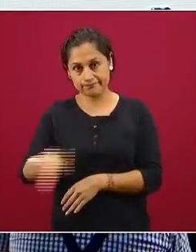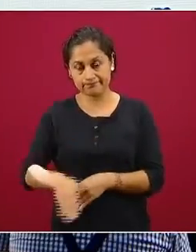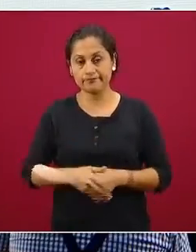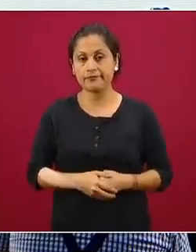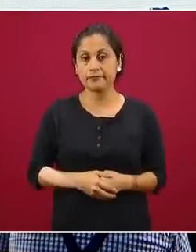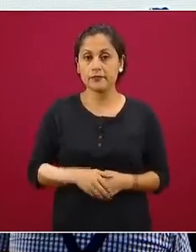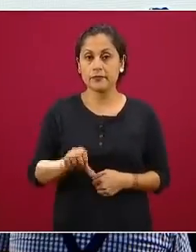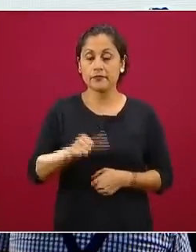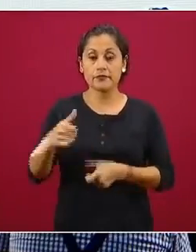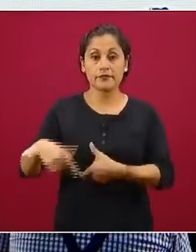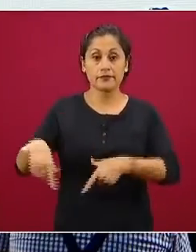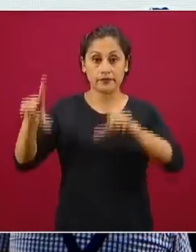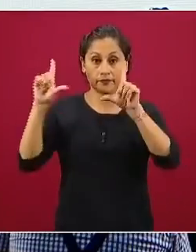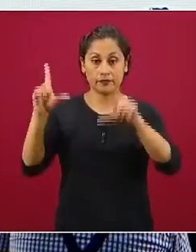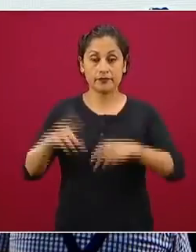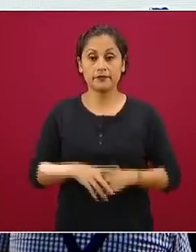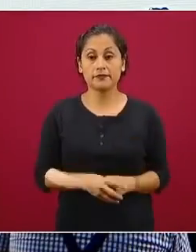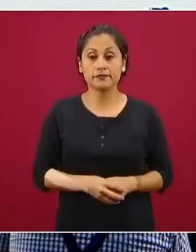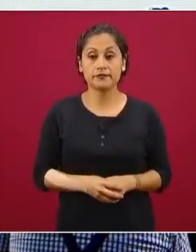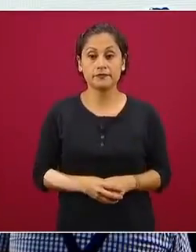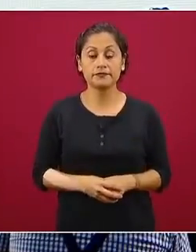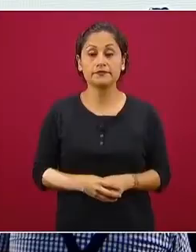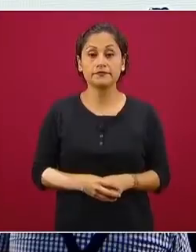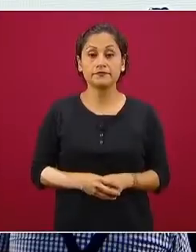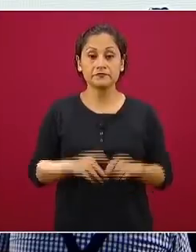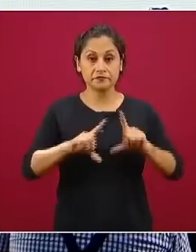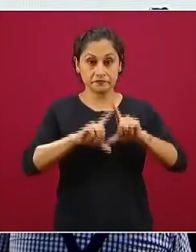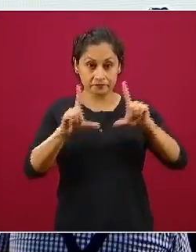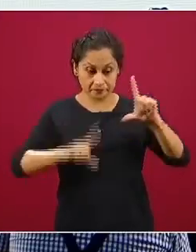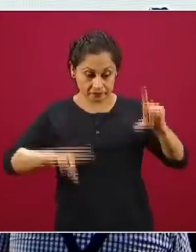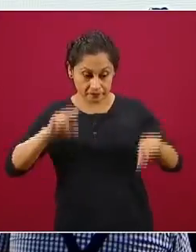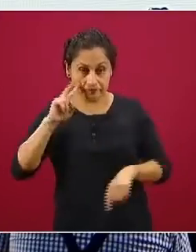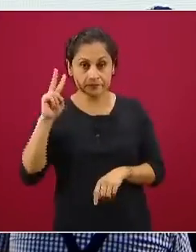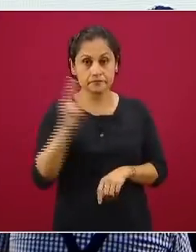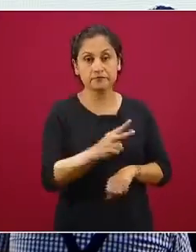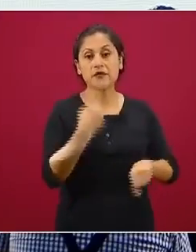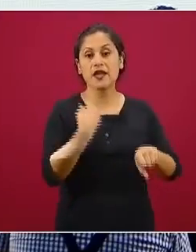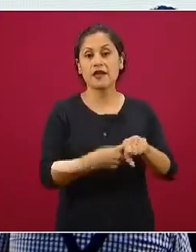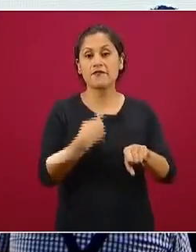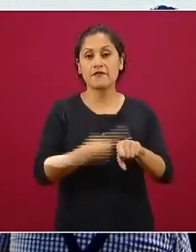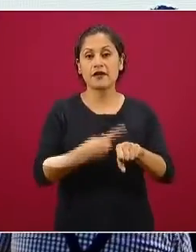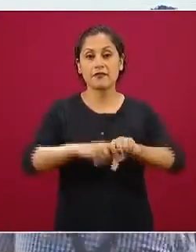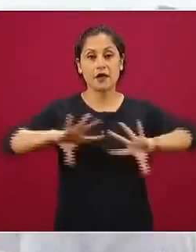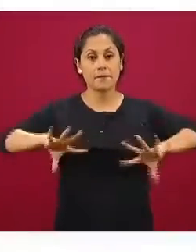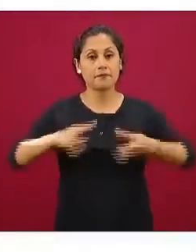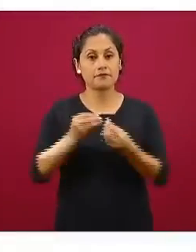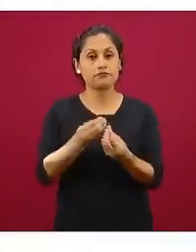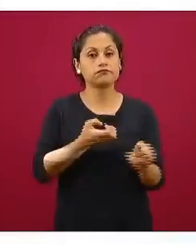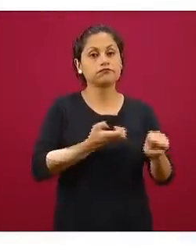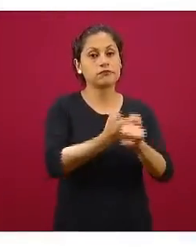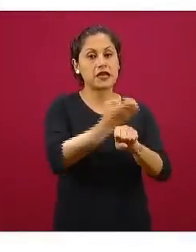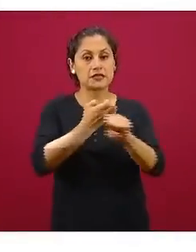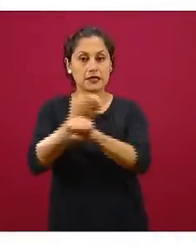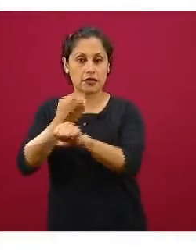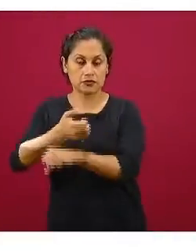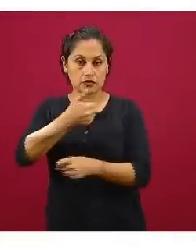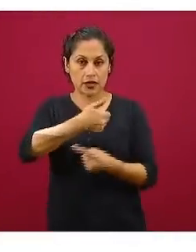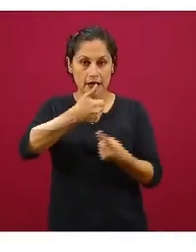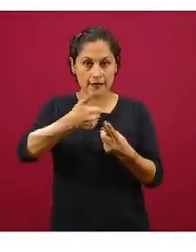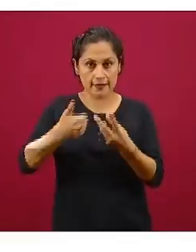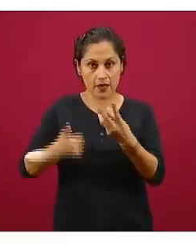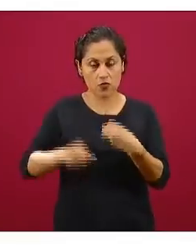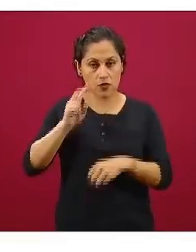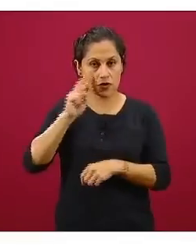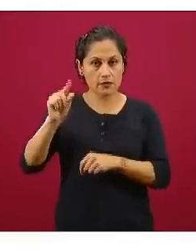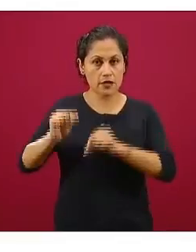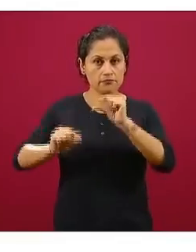diapositiva, es la carga de enfermedad total acumulada distribuida por entidad federativa. Podemos ver los